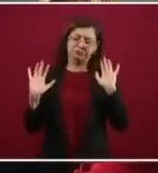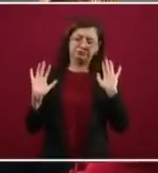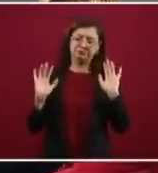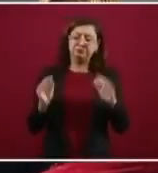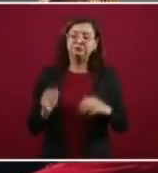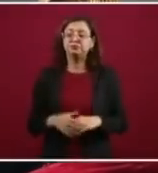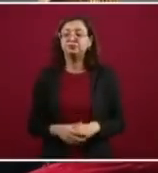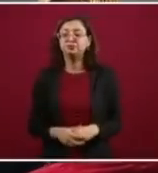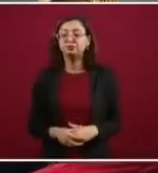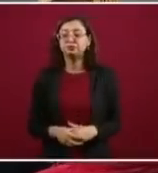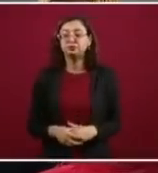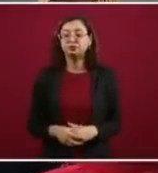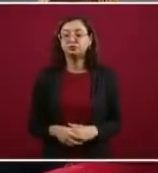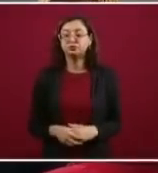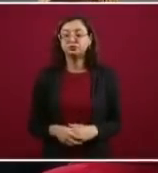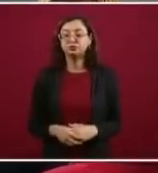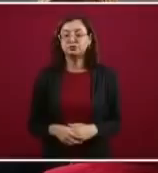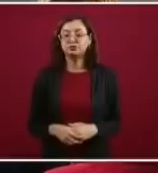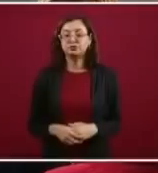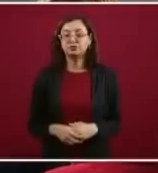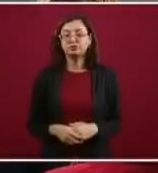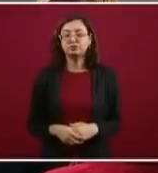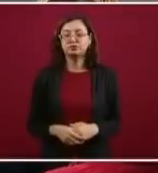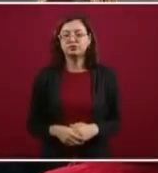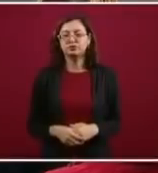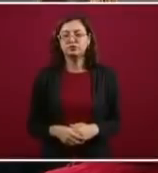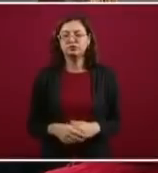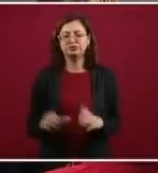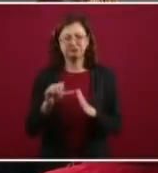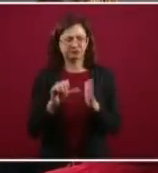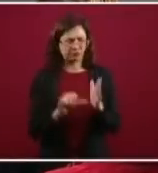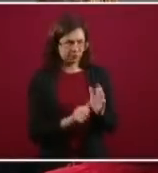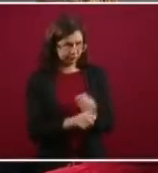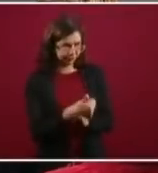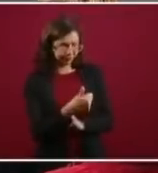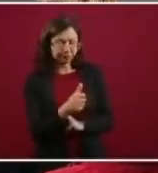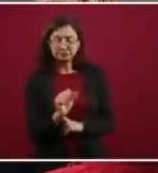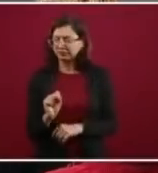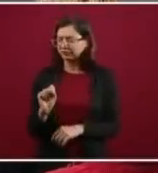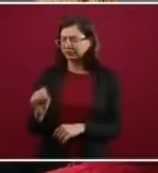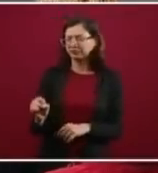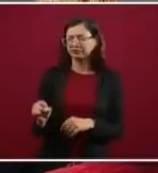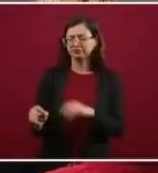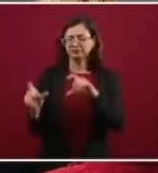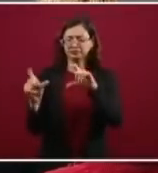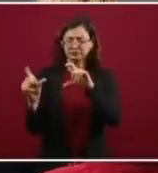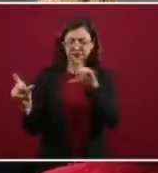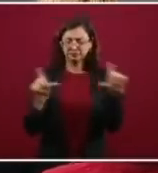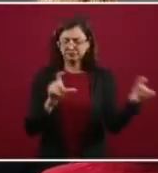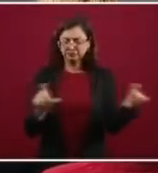Aquí debe estar. ¿Es el artículo 11? Sí, pero es un párrafo.